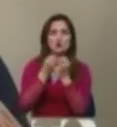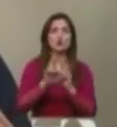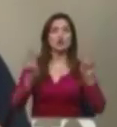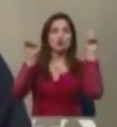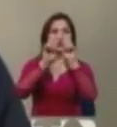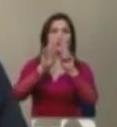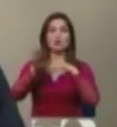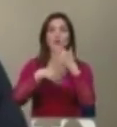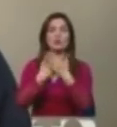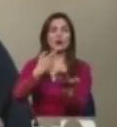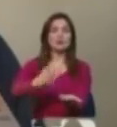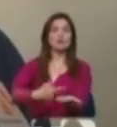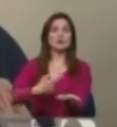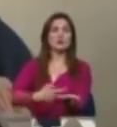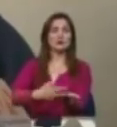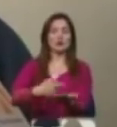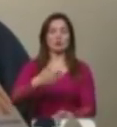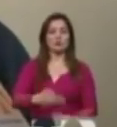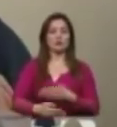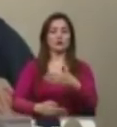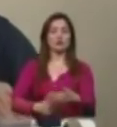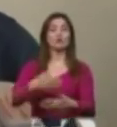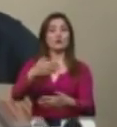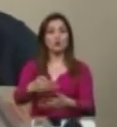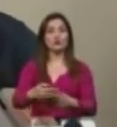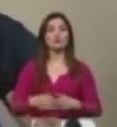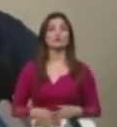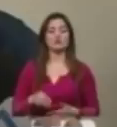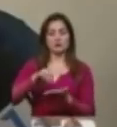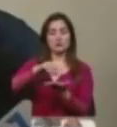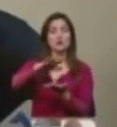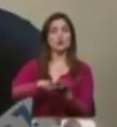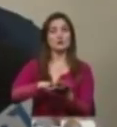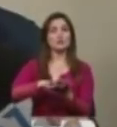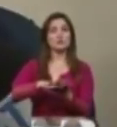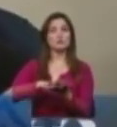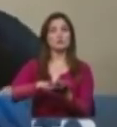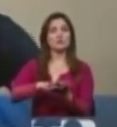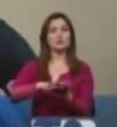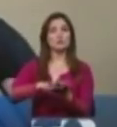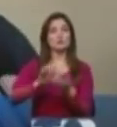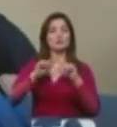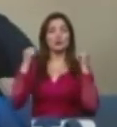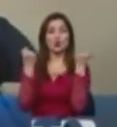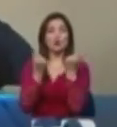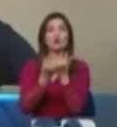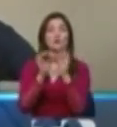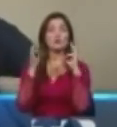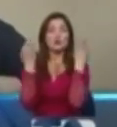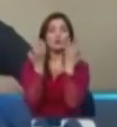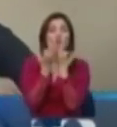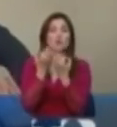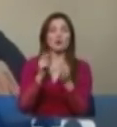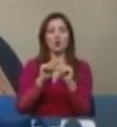y Local, estamos analizando los procesos que vamos a ir aplicando a cada una de estos grupos familiares que